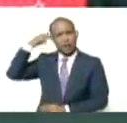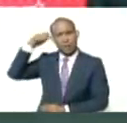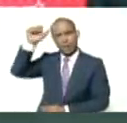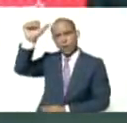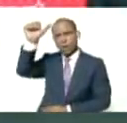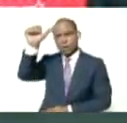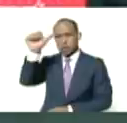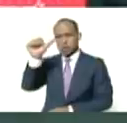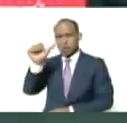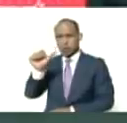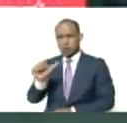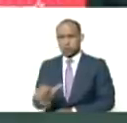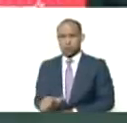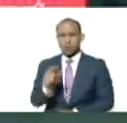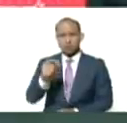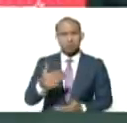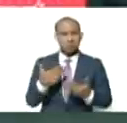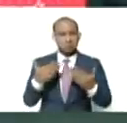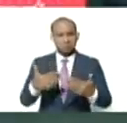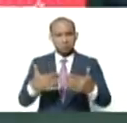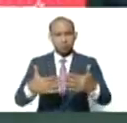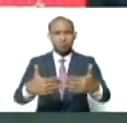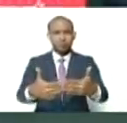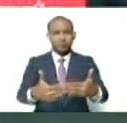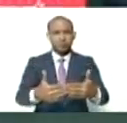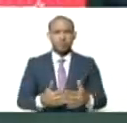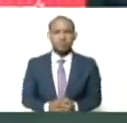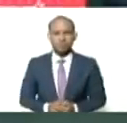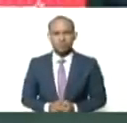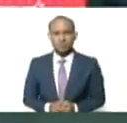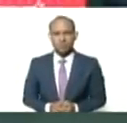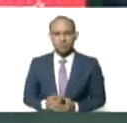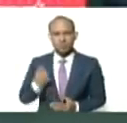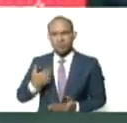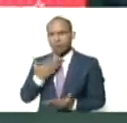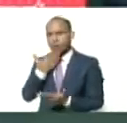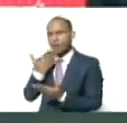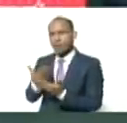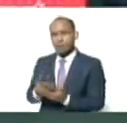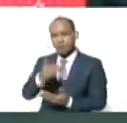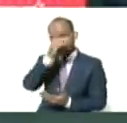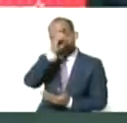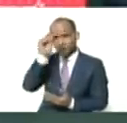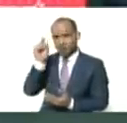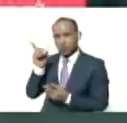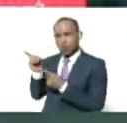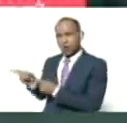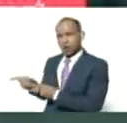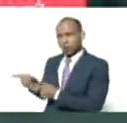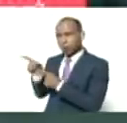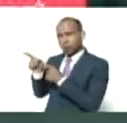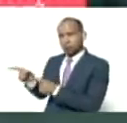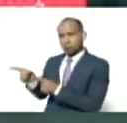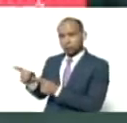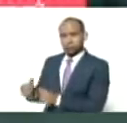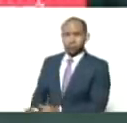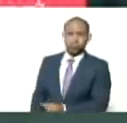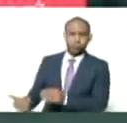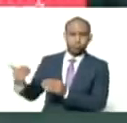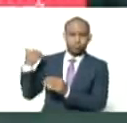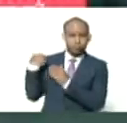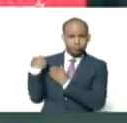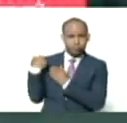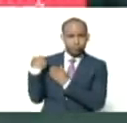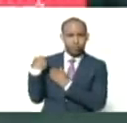televisiva, que eso está bastante avanzado. Le he pedido a Diosdado que encabece una comisión